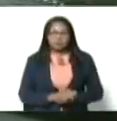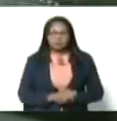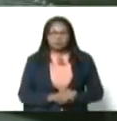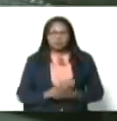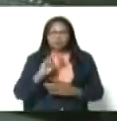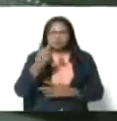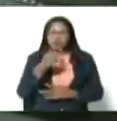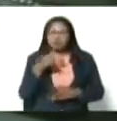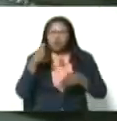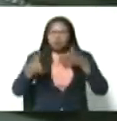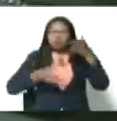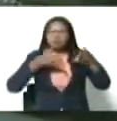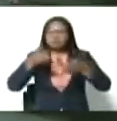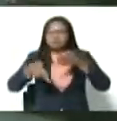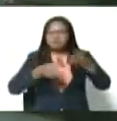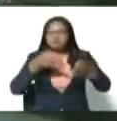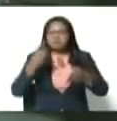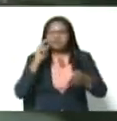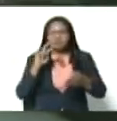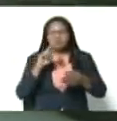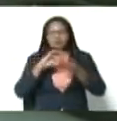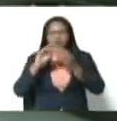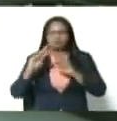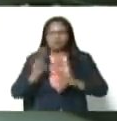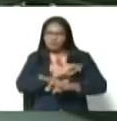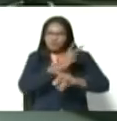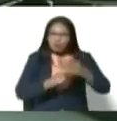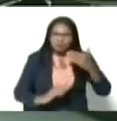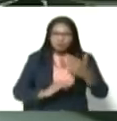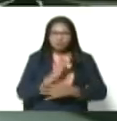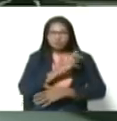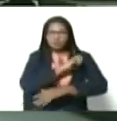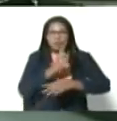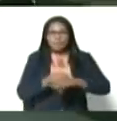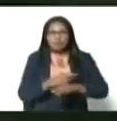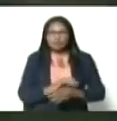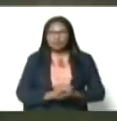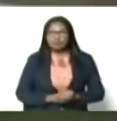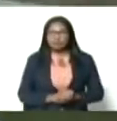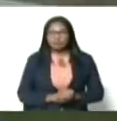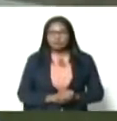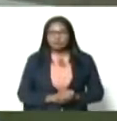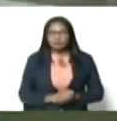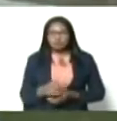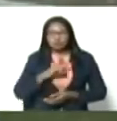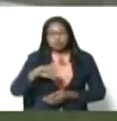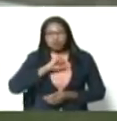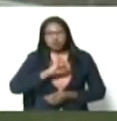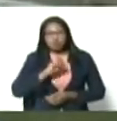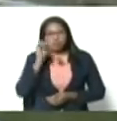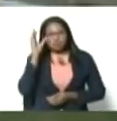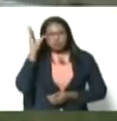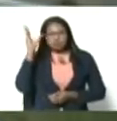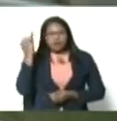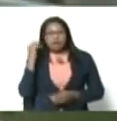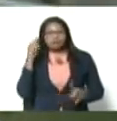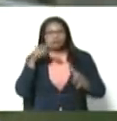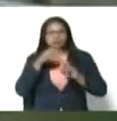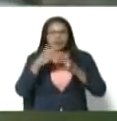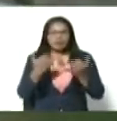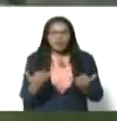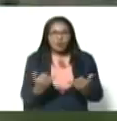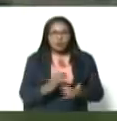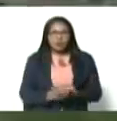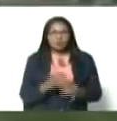segundo tren, un segundo tren que sale repotenciado al 100%. Nos somos y tenemos la capacidad de seguir llevando a cabo